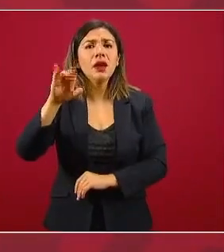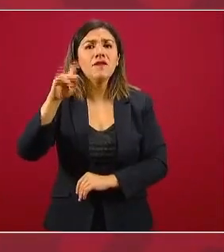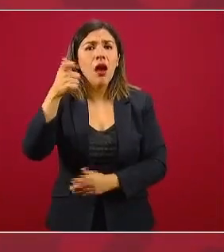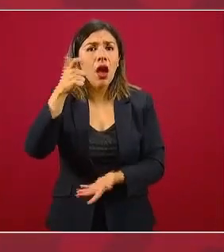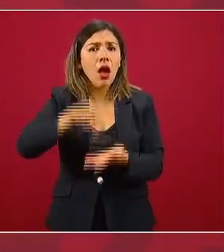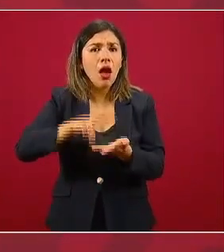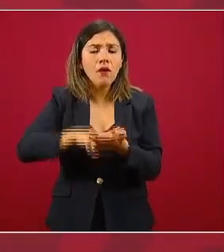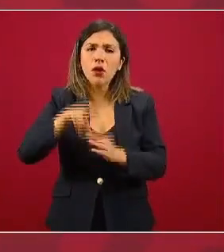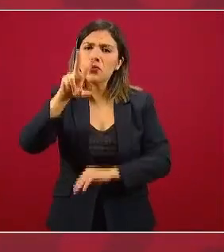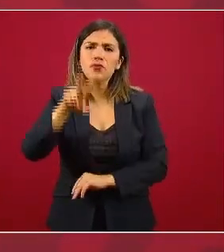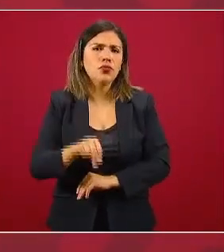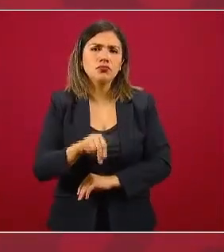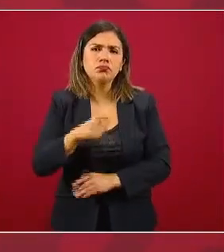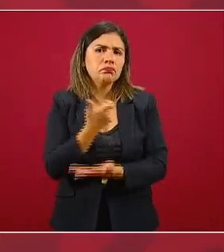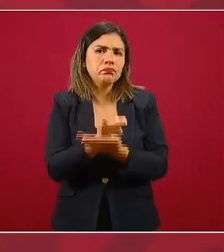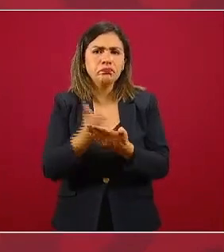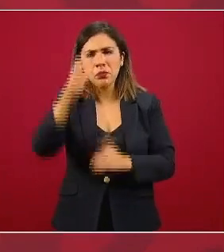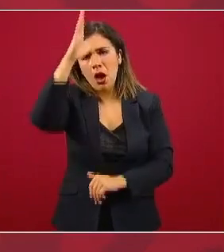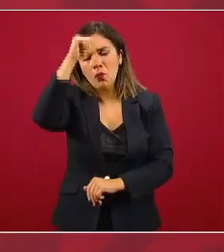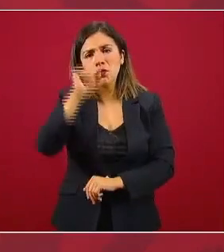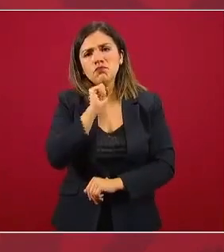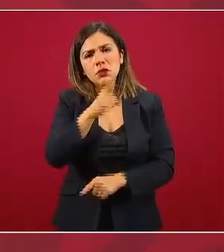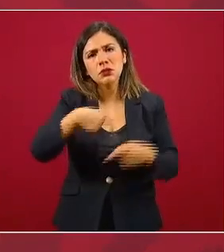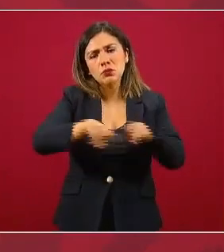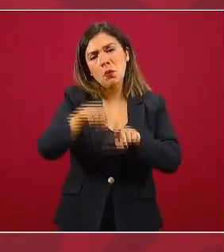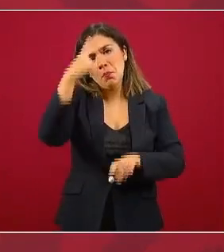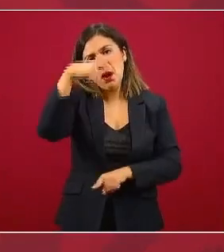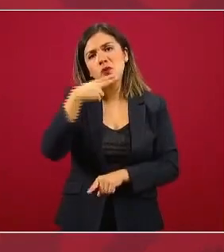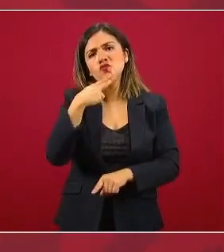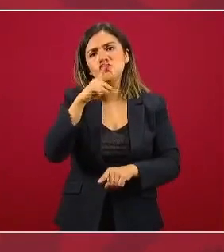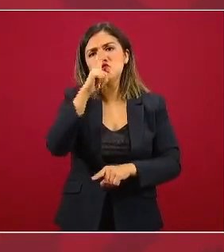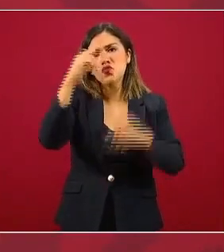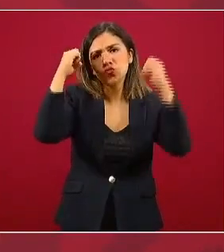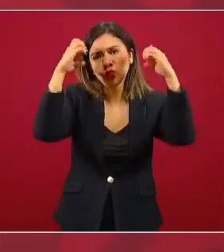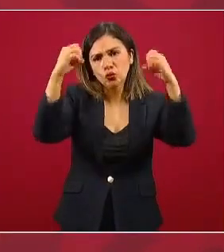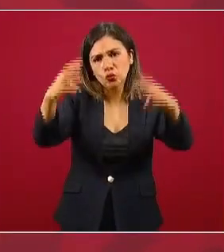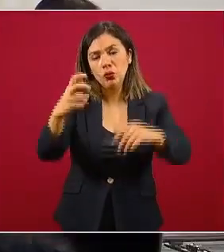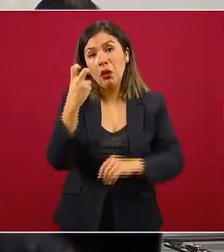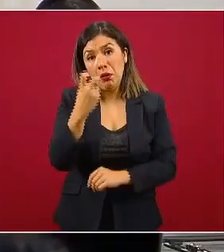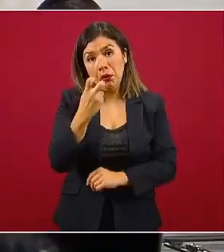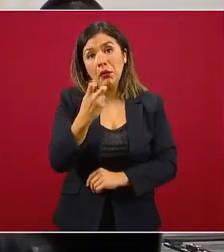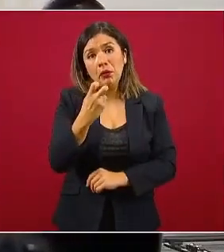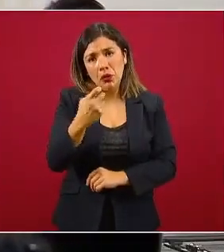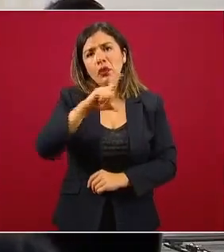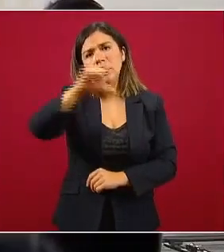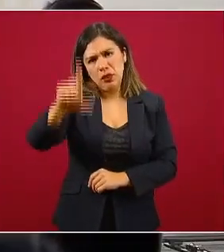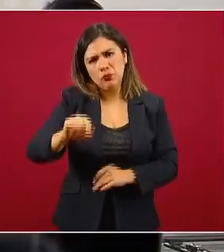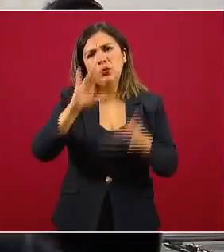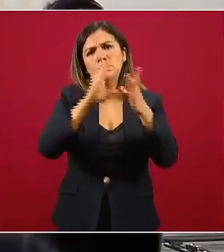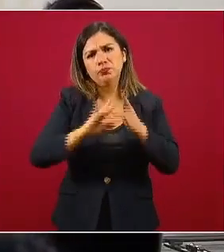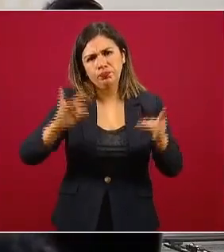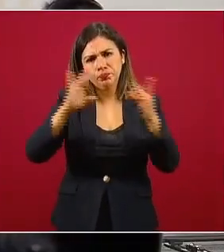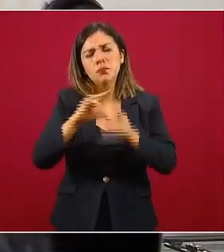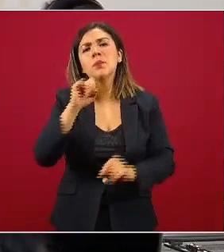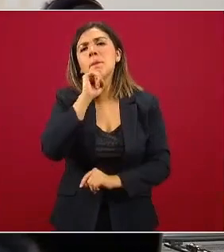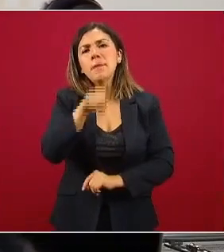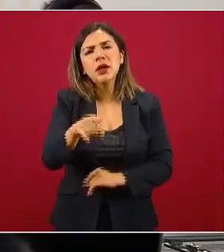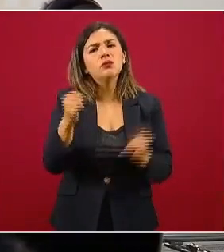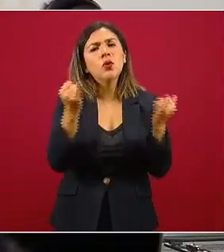precio cobrado por la electricidad. Todo eso lo vamos a explicar, lo mismo en el